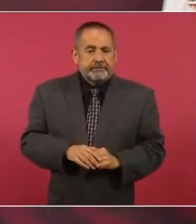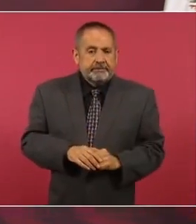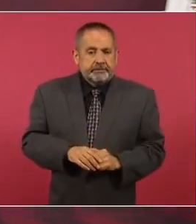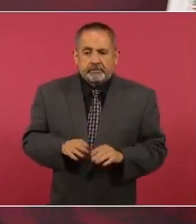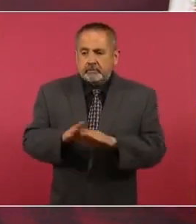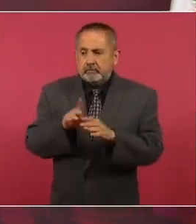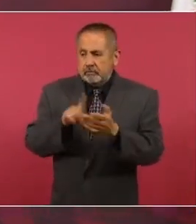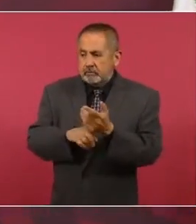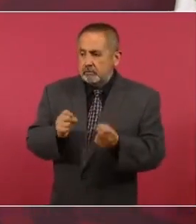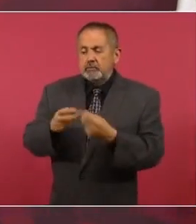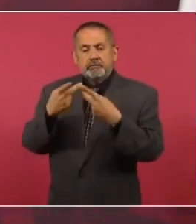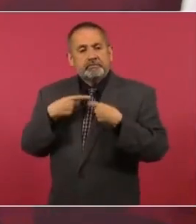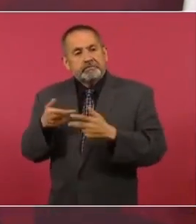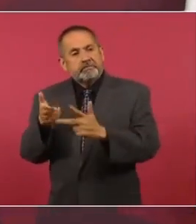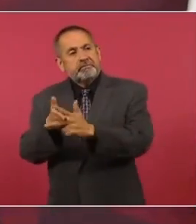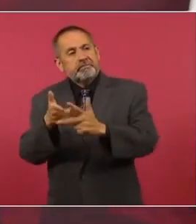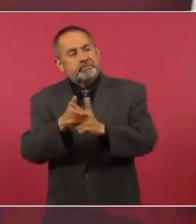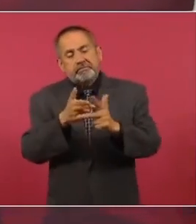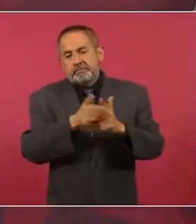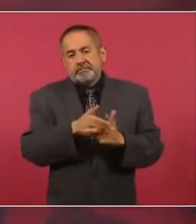el número de homicidios.